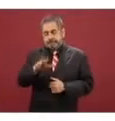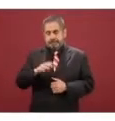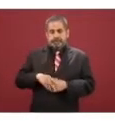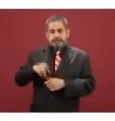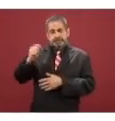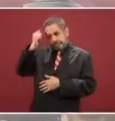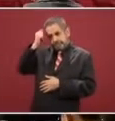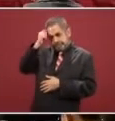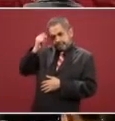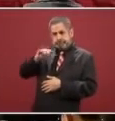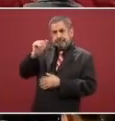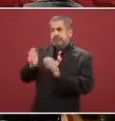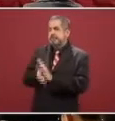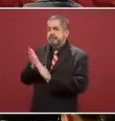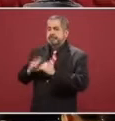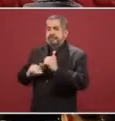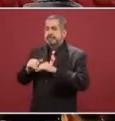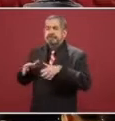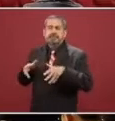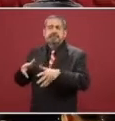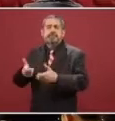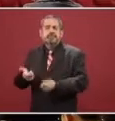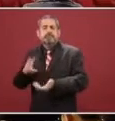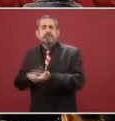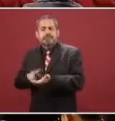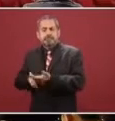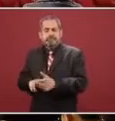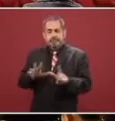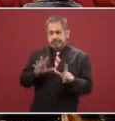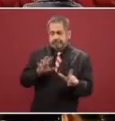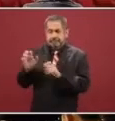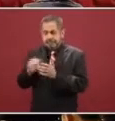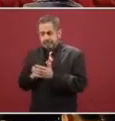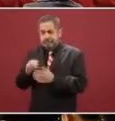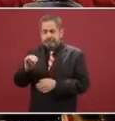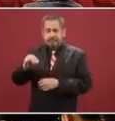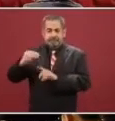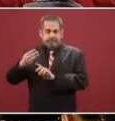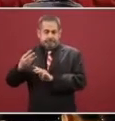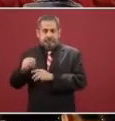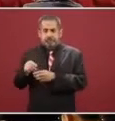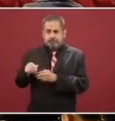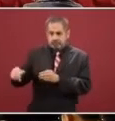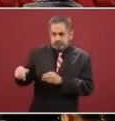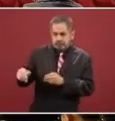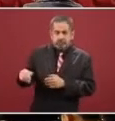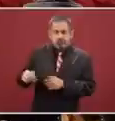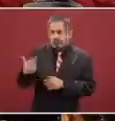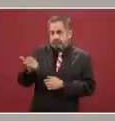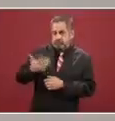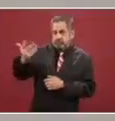la terminal de pasajeros del periodo anterior rondaba en los 700,000 metros cuadrados, su precio era muy